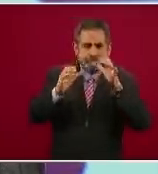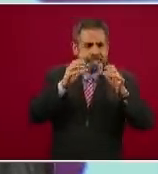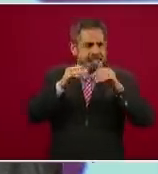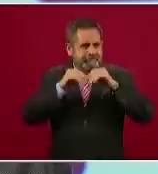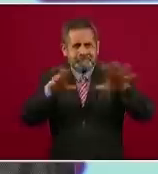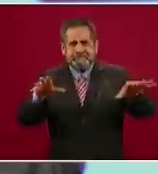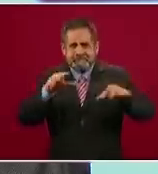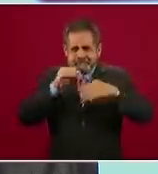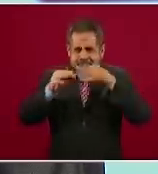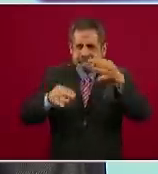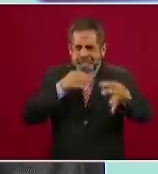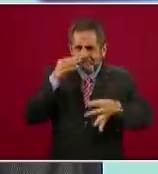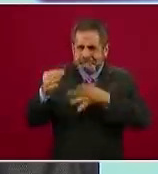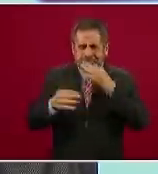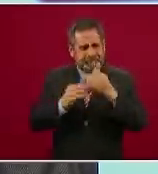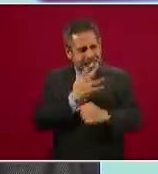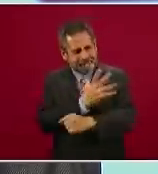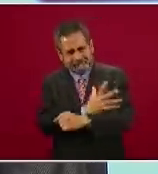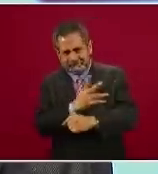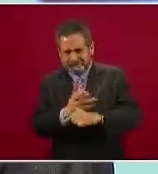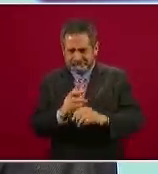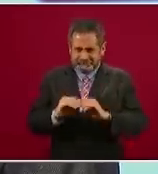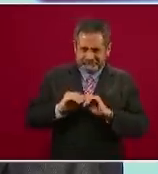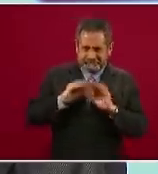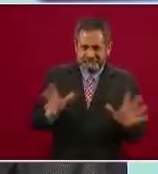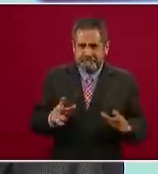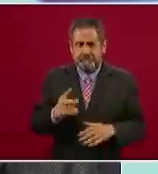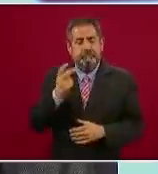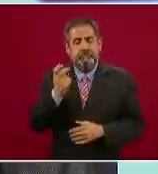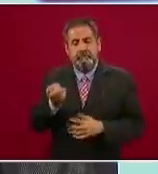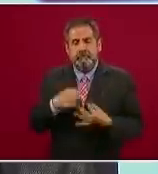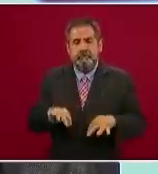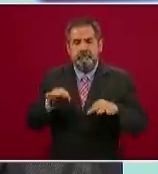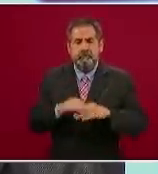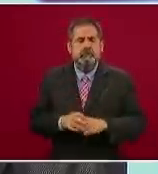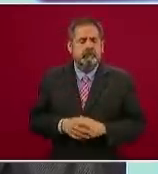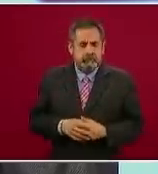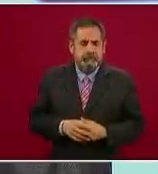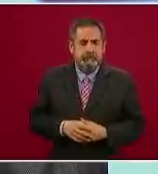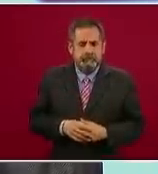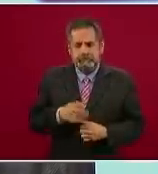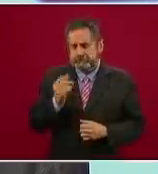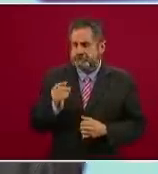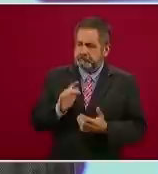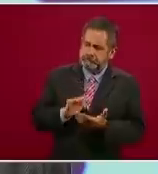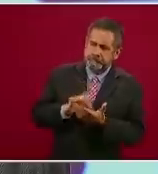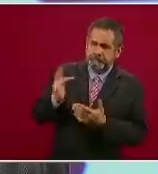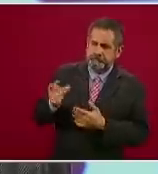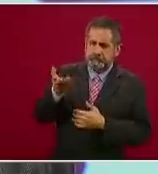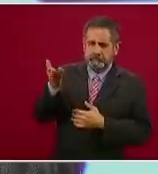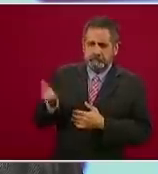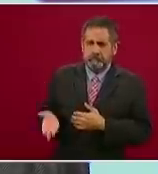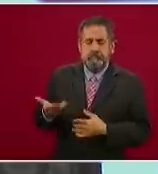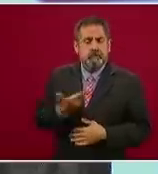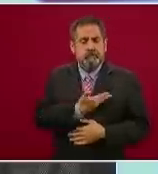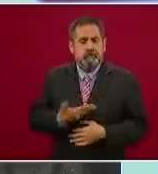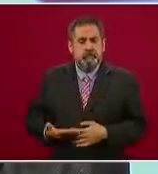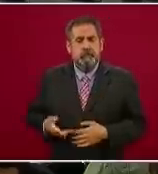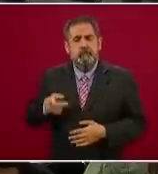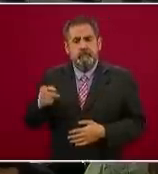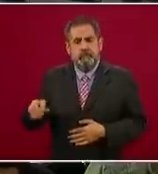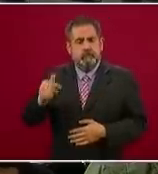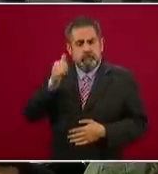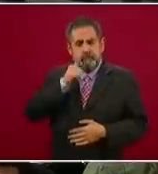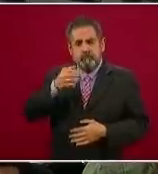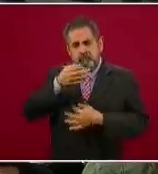transparencia. Estos son ingredientes específicos. Por eso no me restrinjo en agradecerle al presidente lo que ha